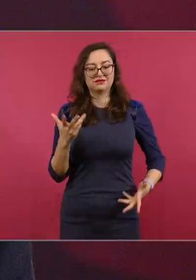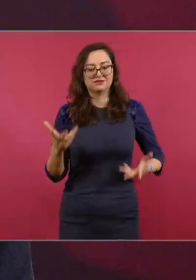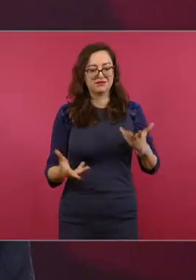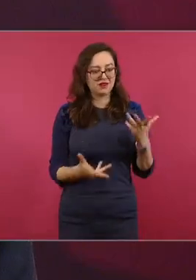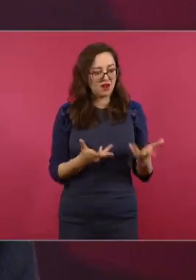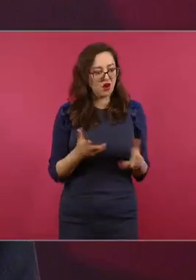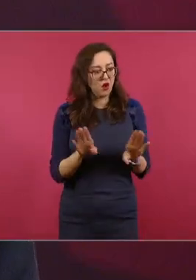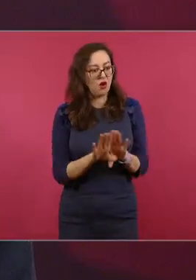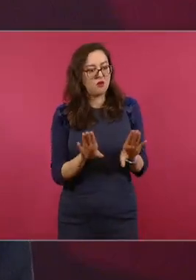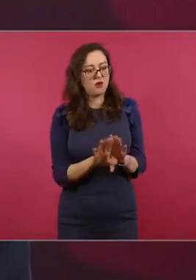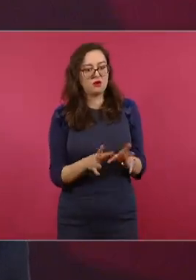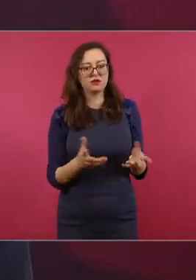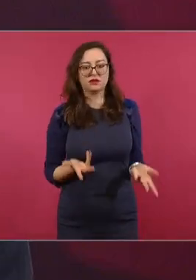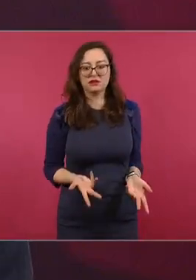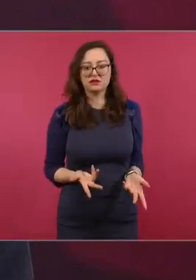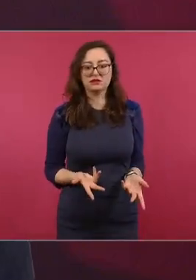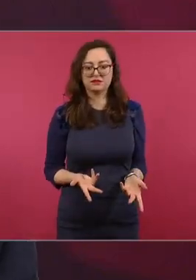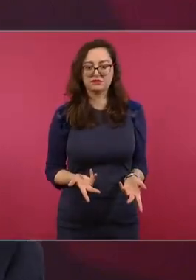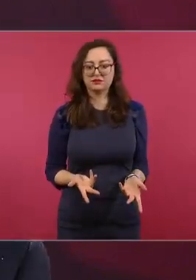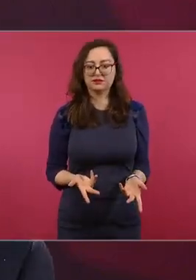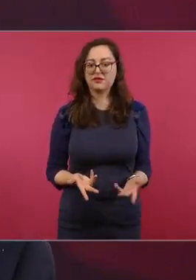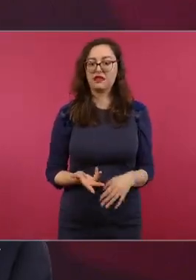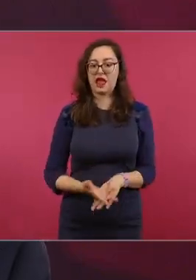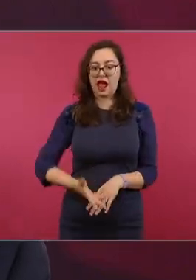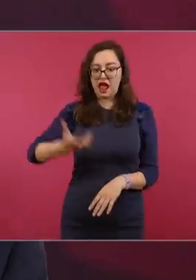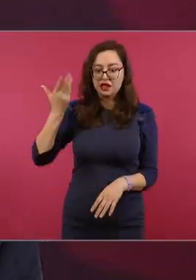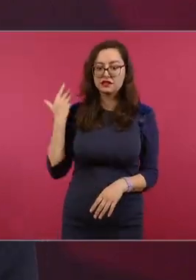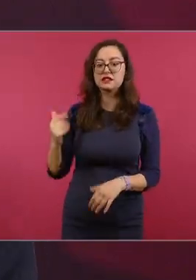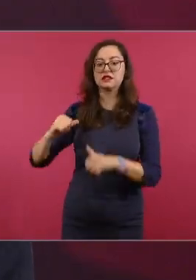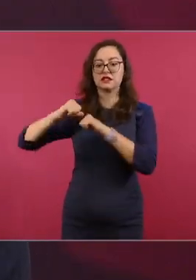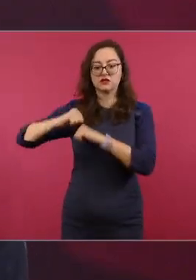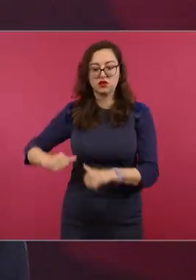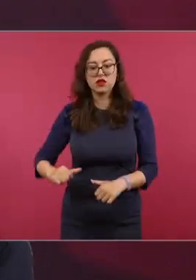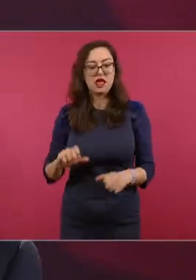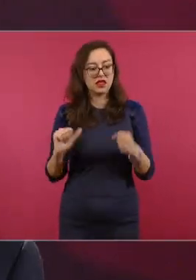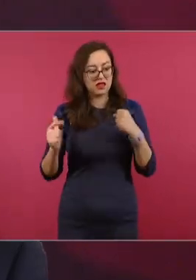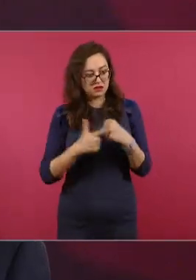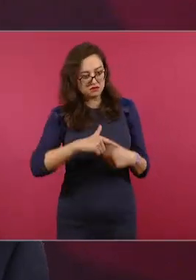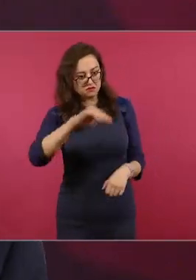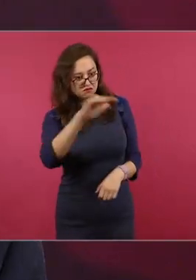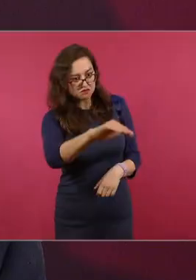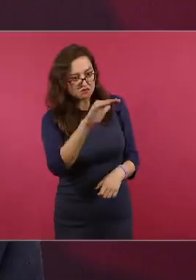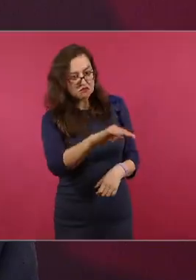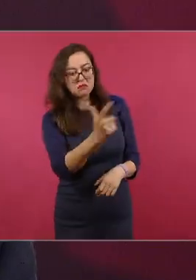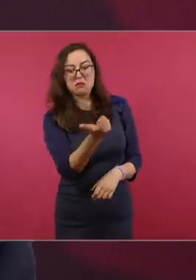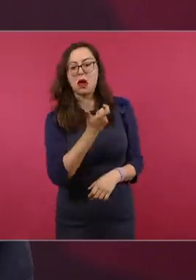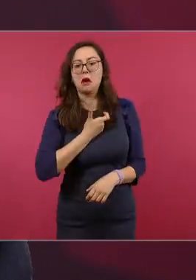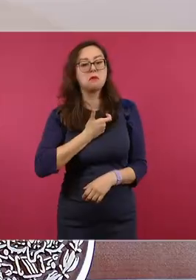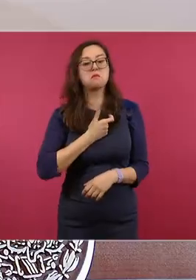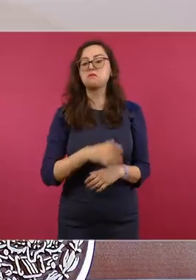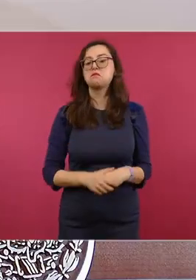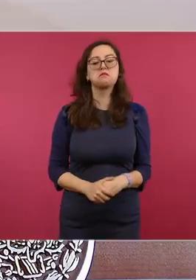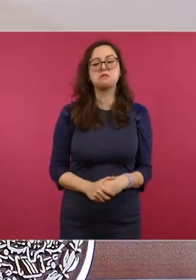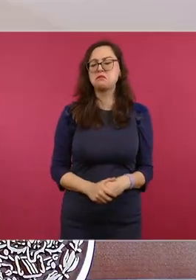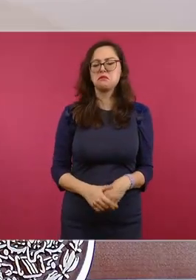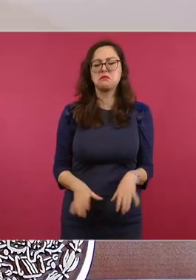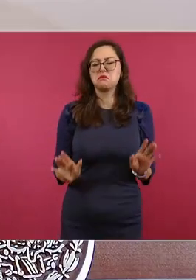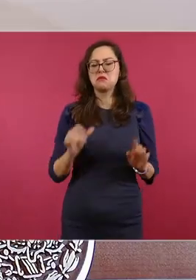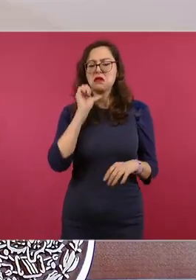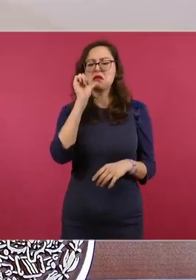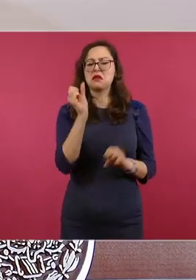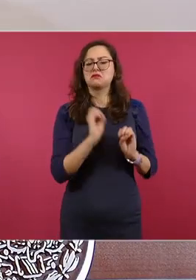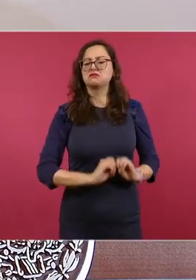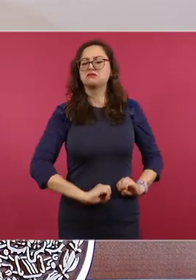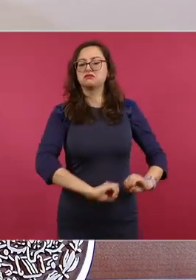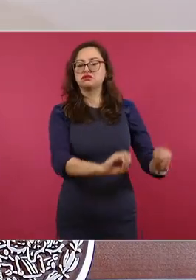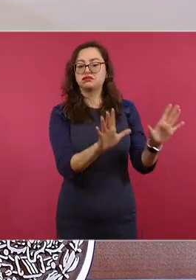ninguna referencia de que hubiera habido cobros o sanciones o cierre, simplemente seguían trabajando y